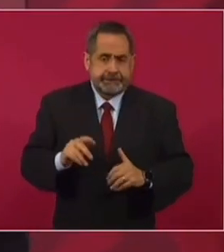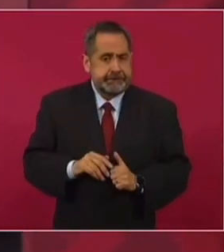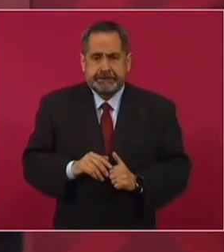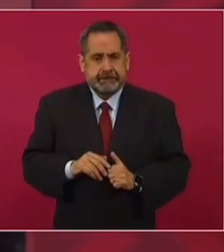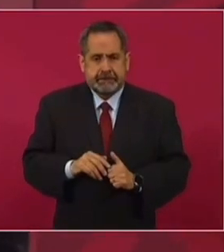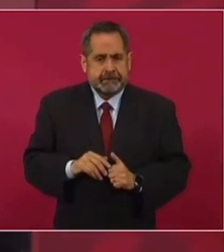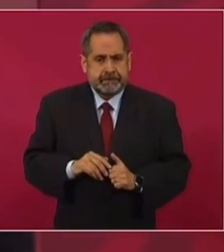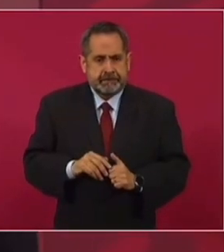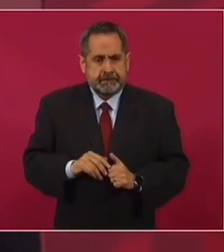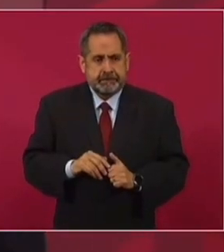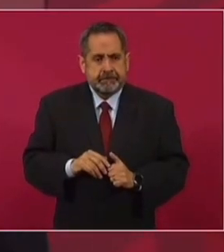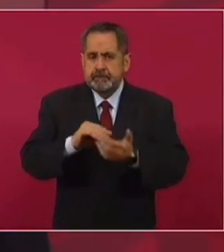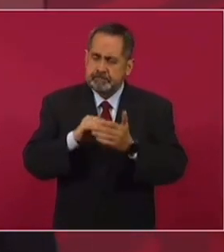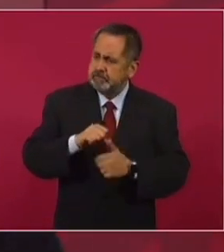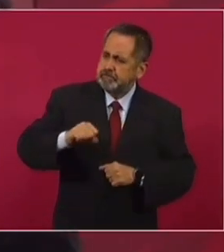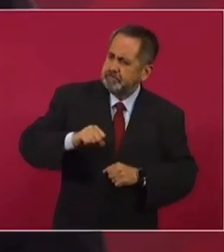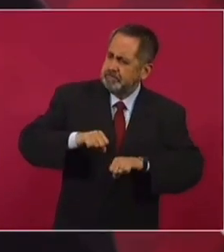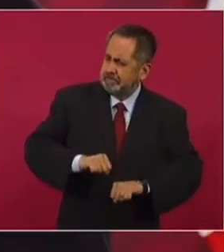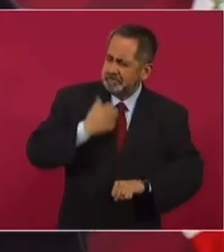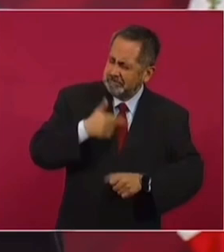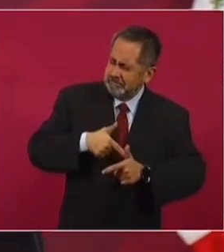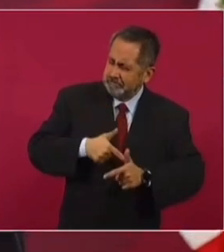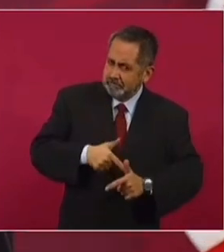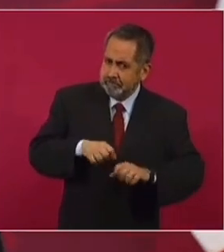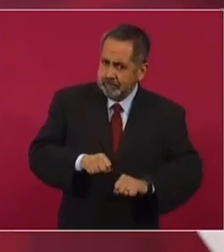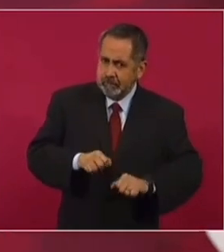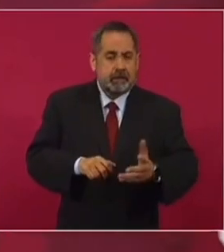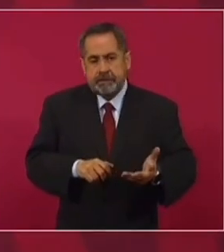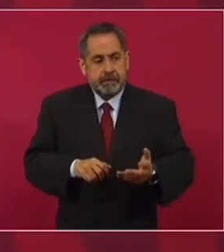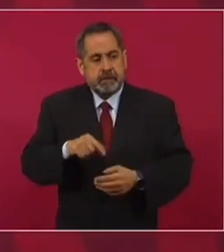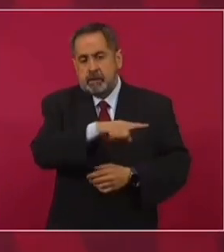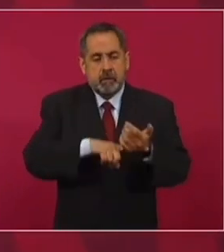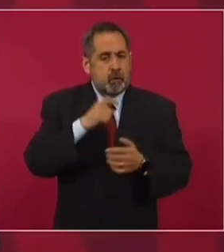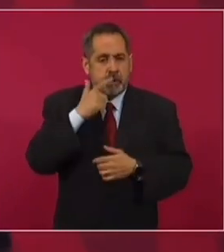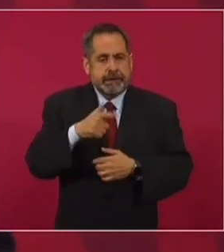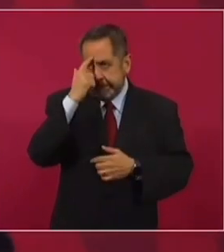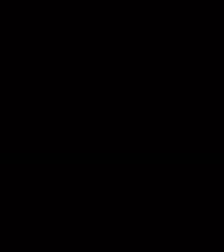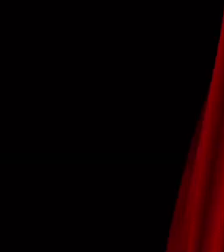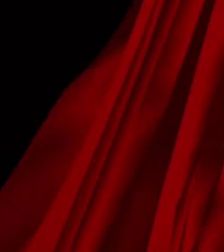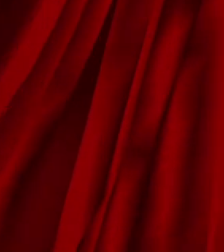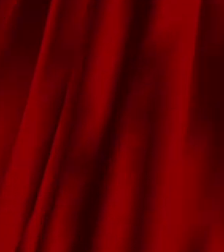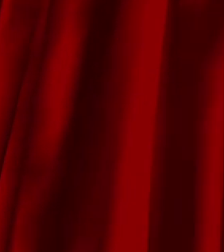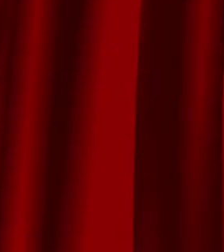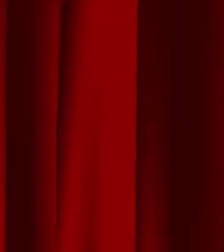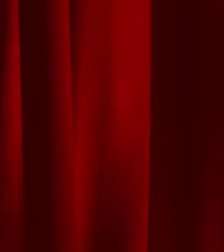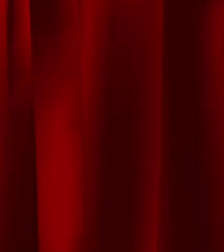se aferran, no quieren entender de que ya son otros tiempos.